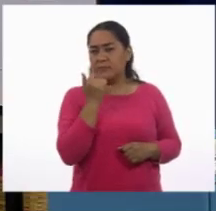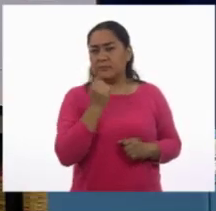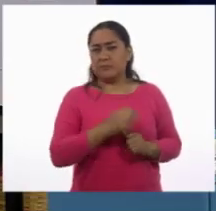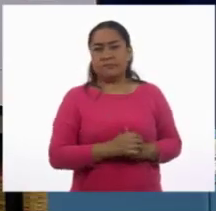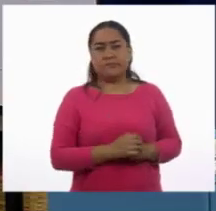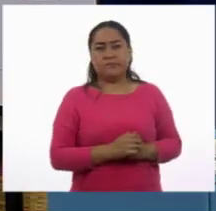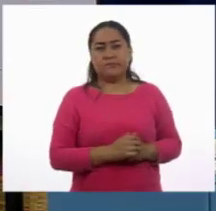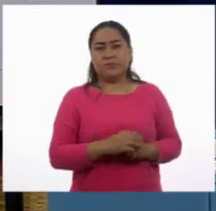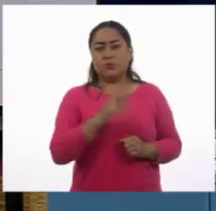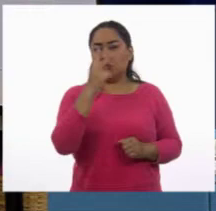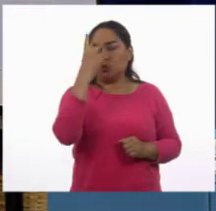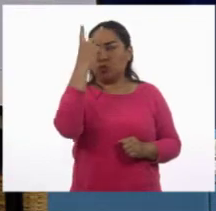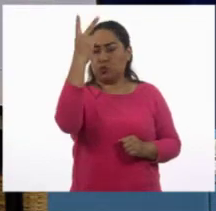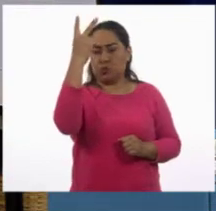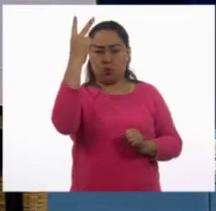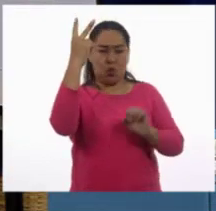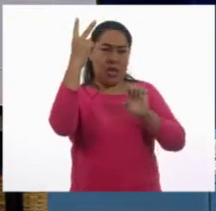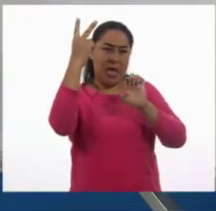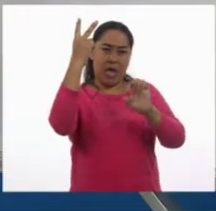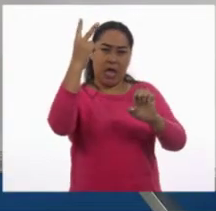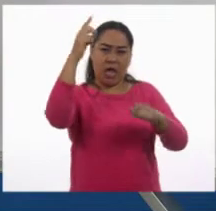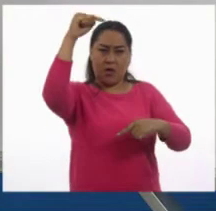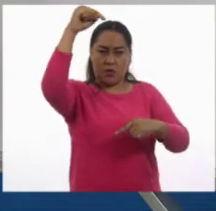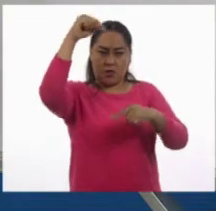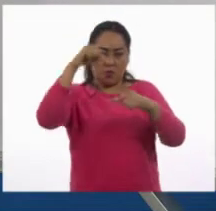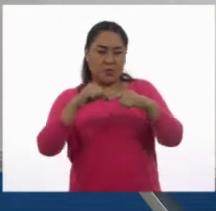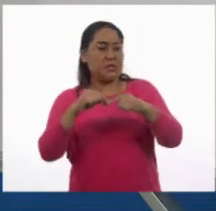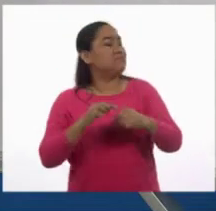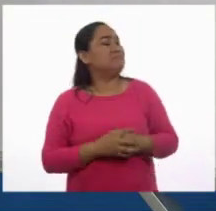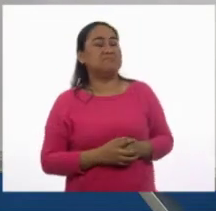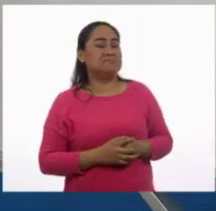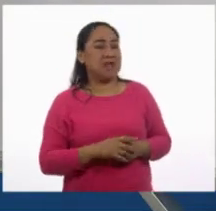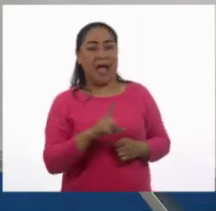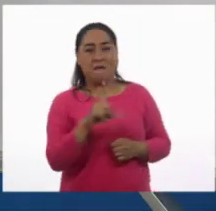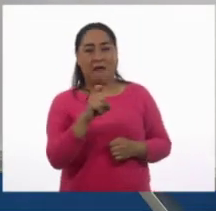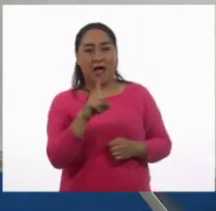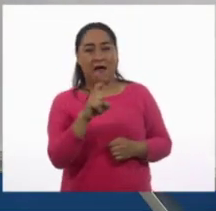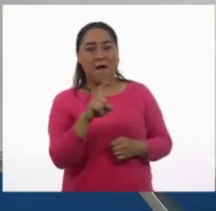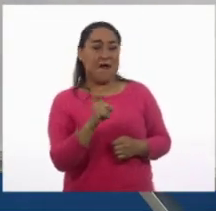2E. En el 2E, agua. Oh.